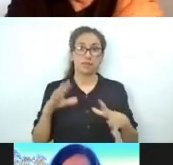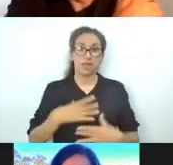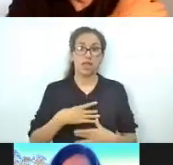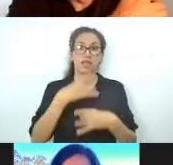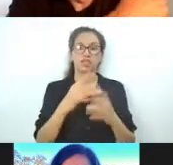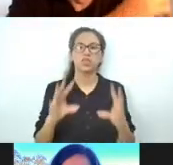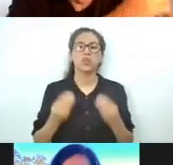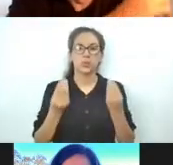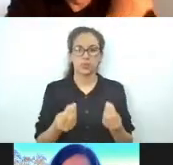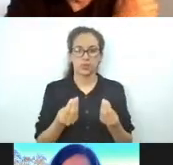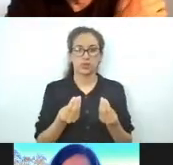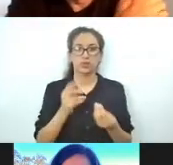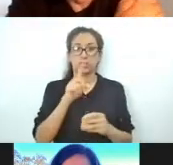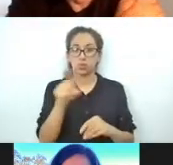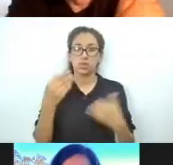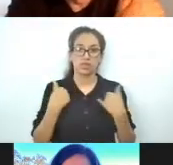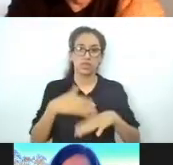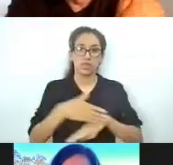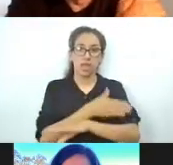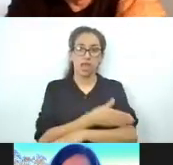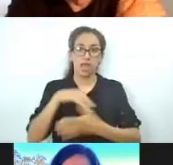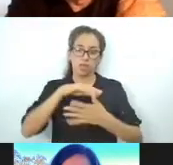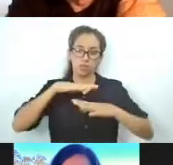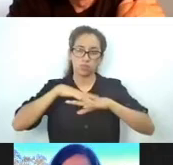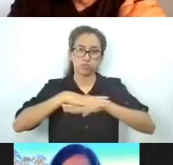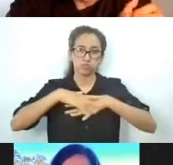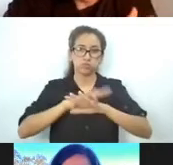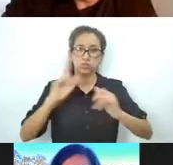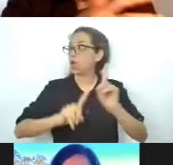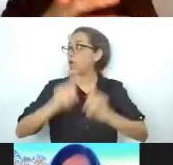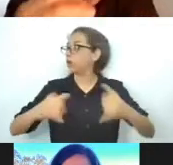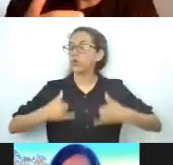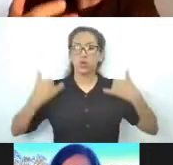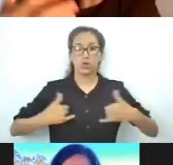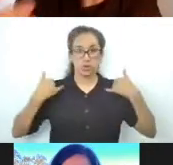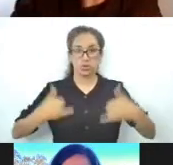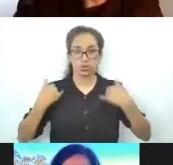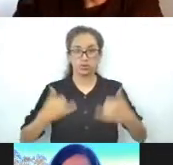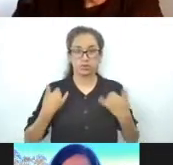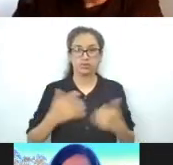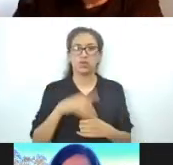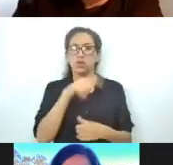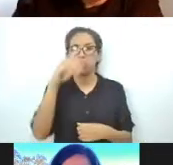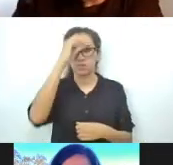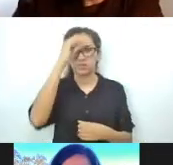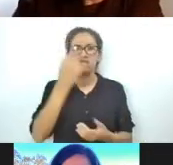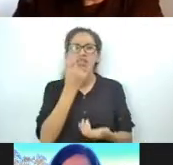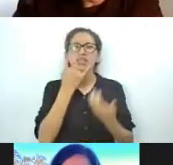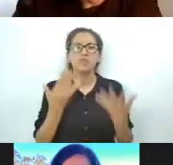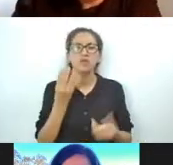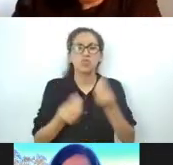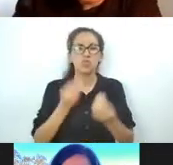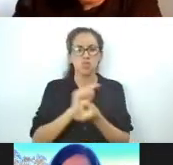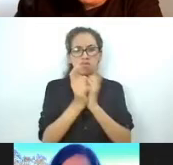hay cosas que tenemos que evaluar en la población de los jóvenes, ¿no? Aquí van a evaluar qué está ocurriendo y cómo ha